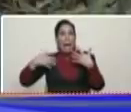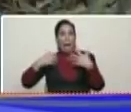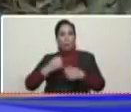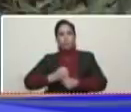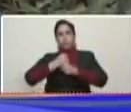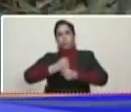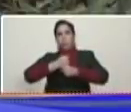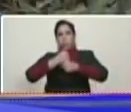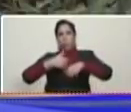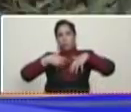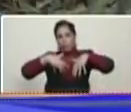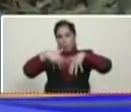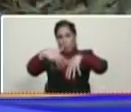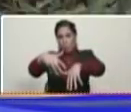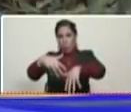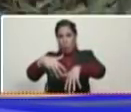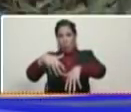y a pie